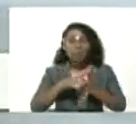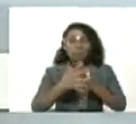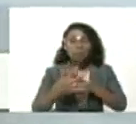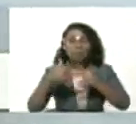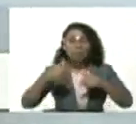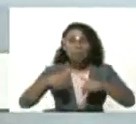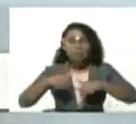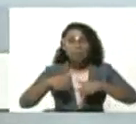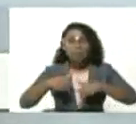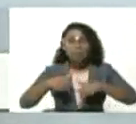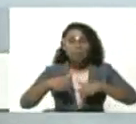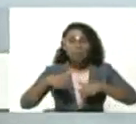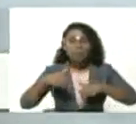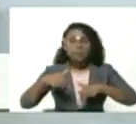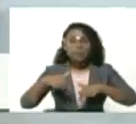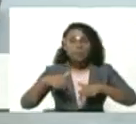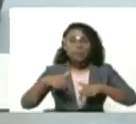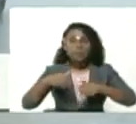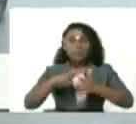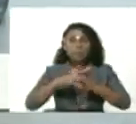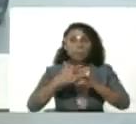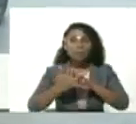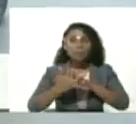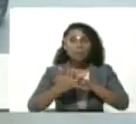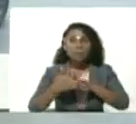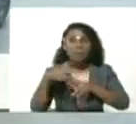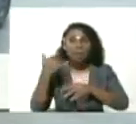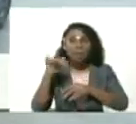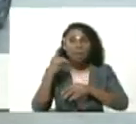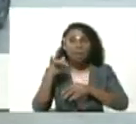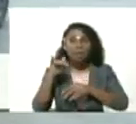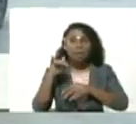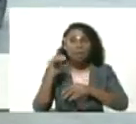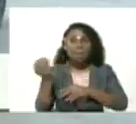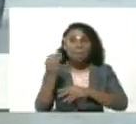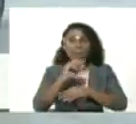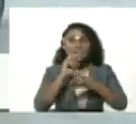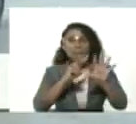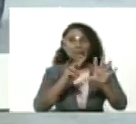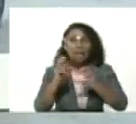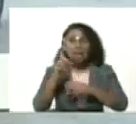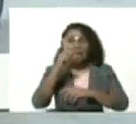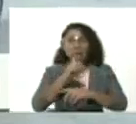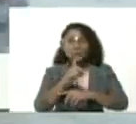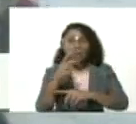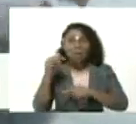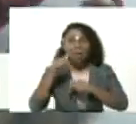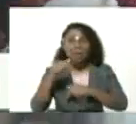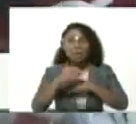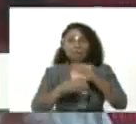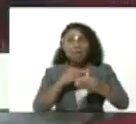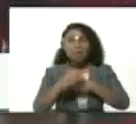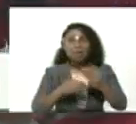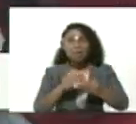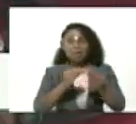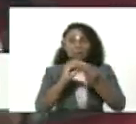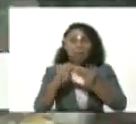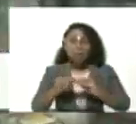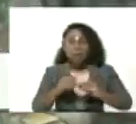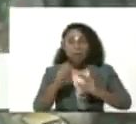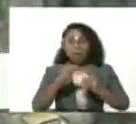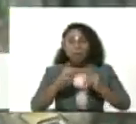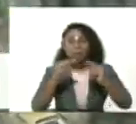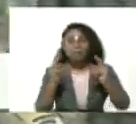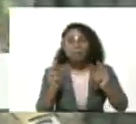acá, estos barrios, bueno, están de más de 70 años, y aquí se tomaba la chalana cuando no habían los